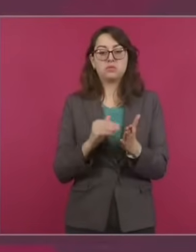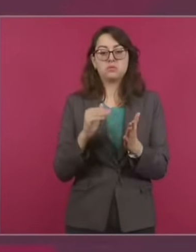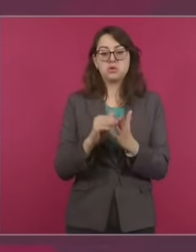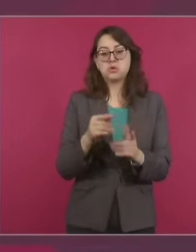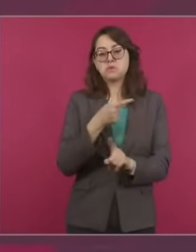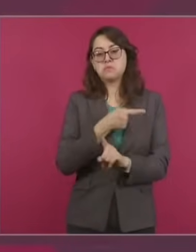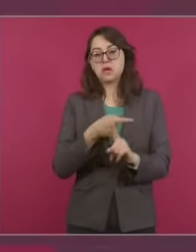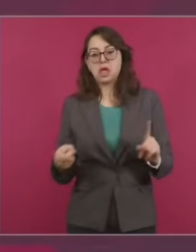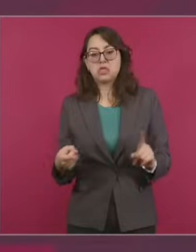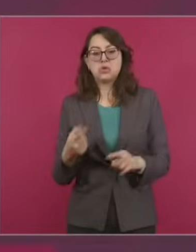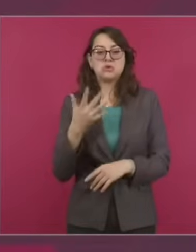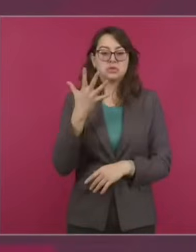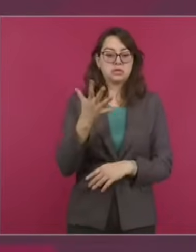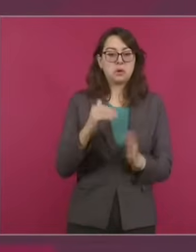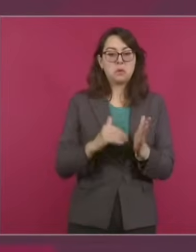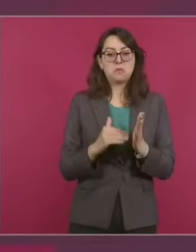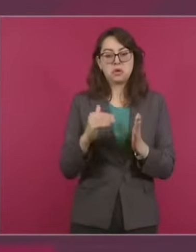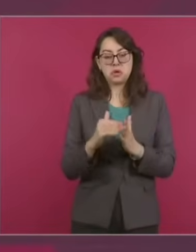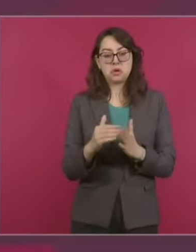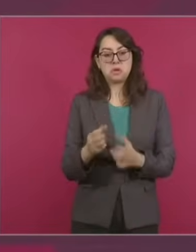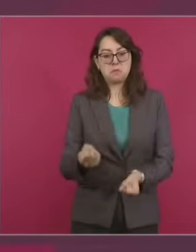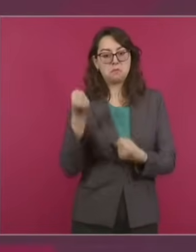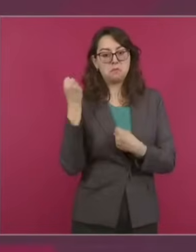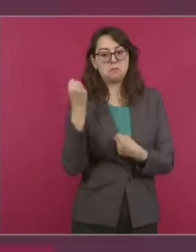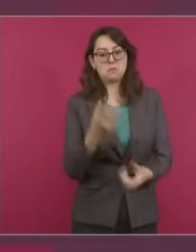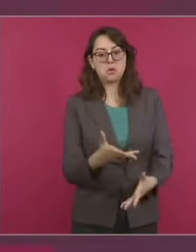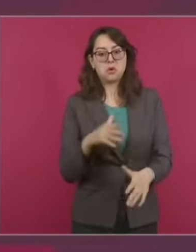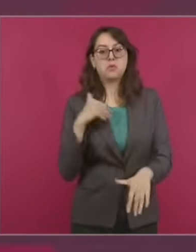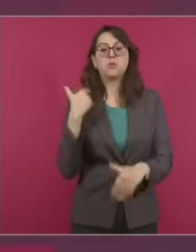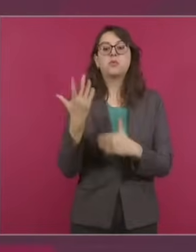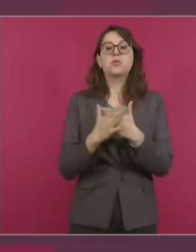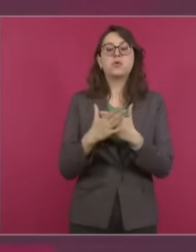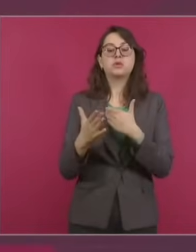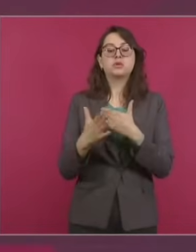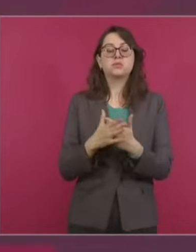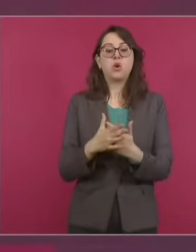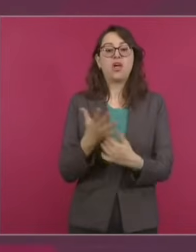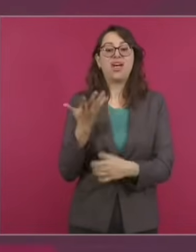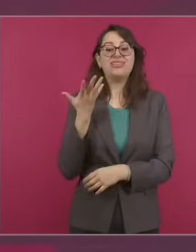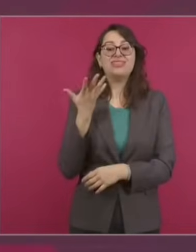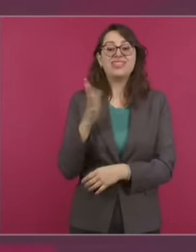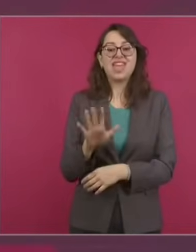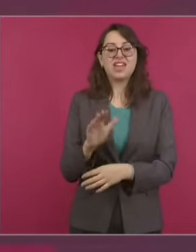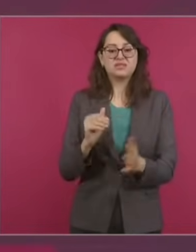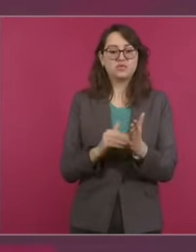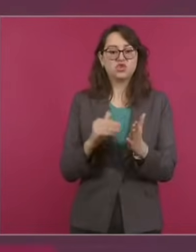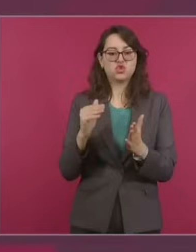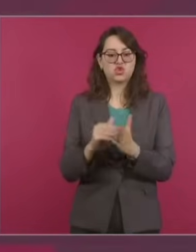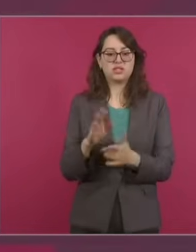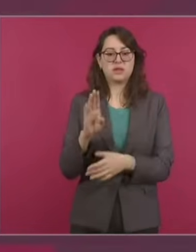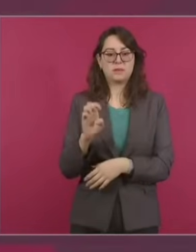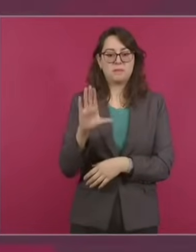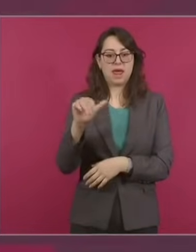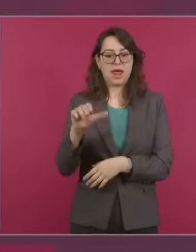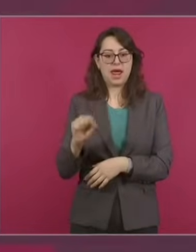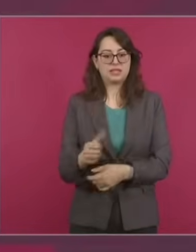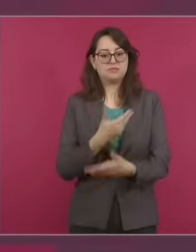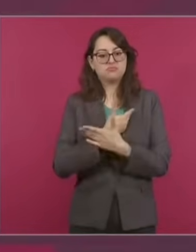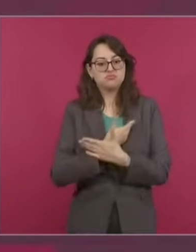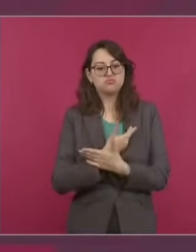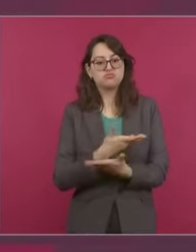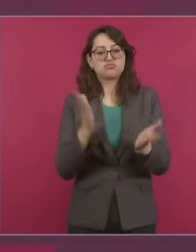4,5 millones, 5 millones, se van a entregar 10 millones de becas, solo nivel